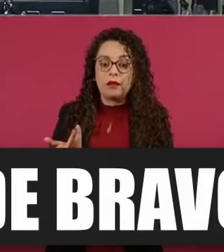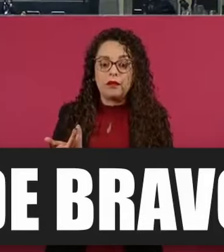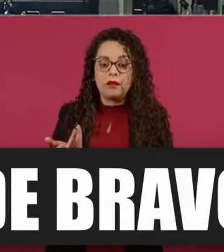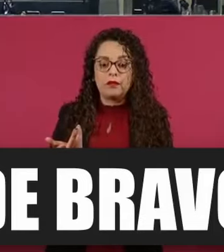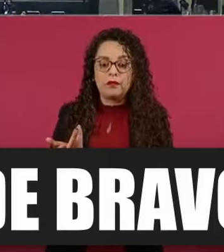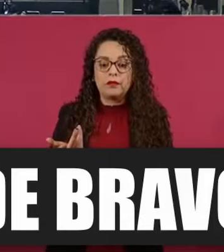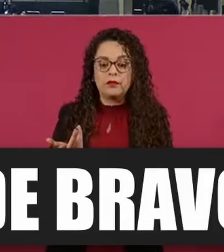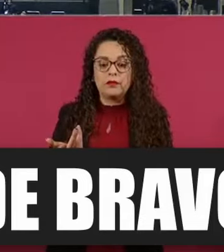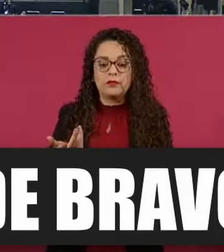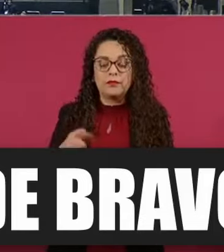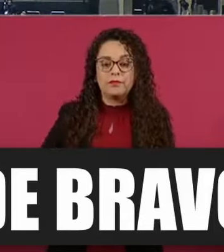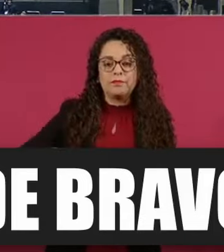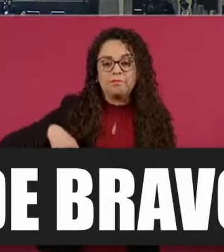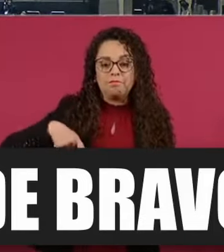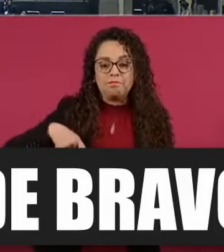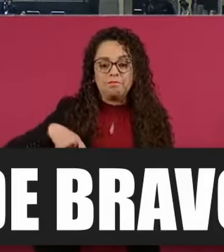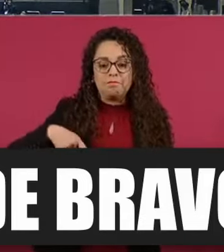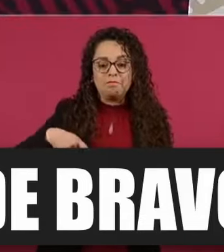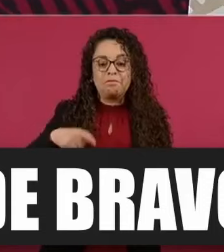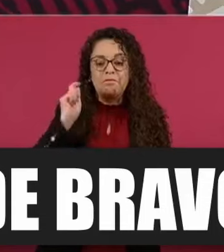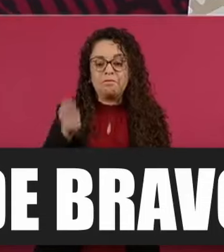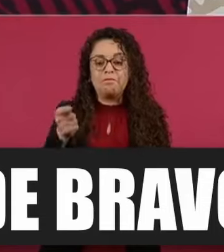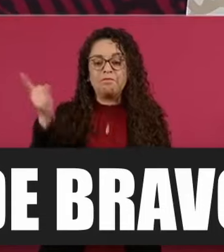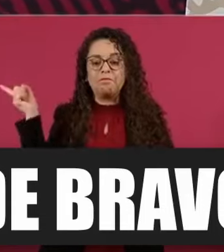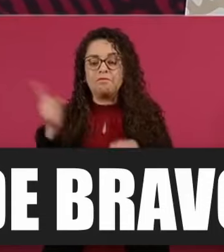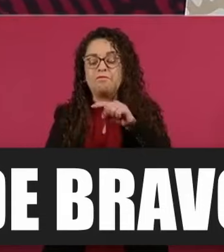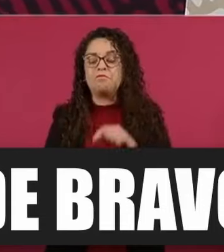yo, acabar con la corrupción.